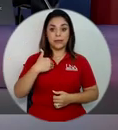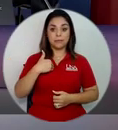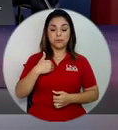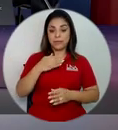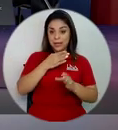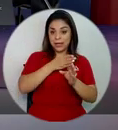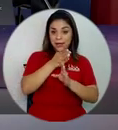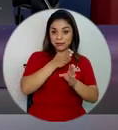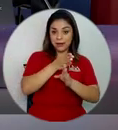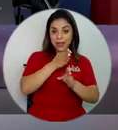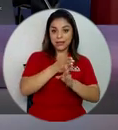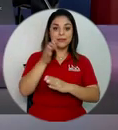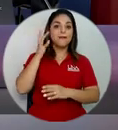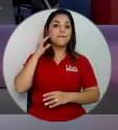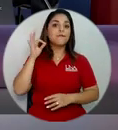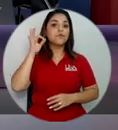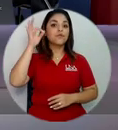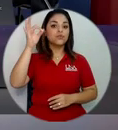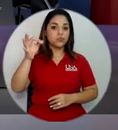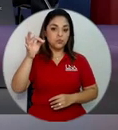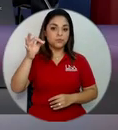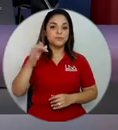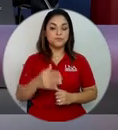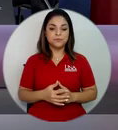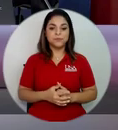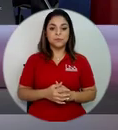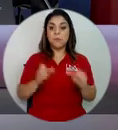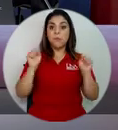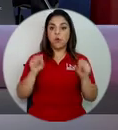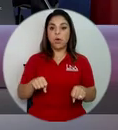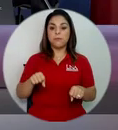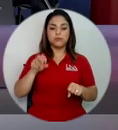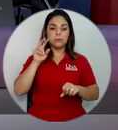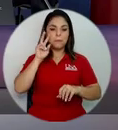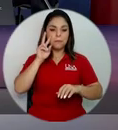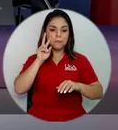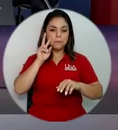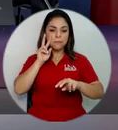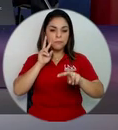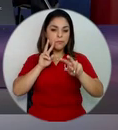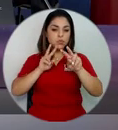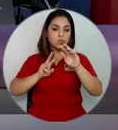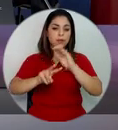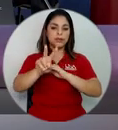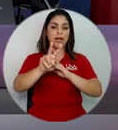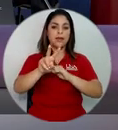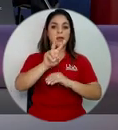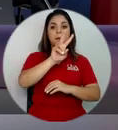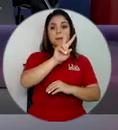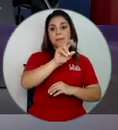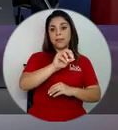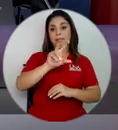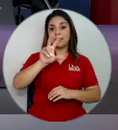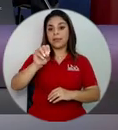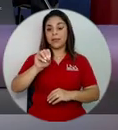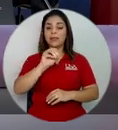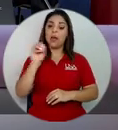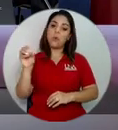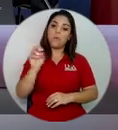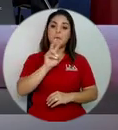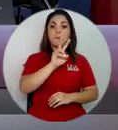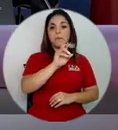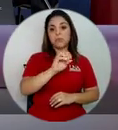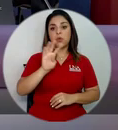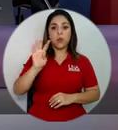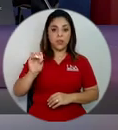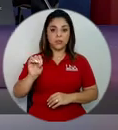tenemos de esas carreras del futuro, ¿verdad?, que podríamos visualizar en el 2030 o el 2040 en la región